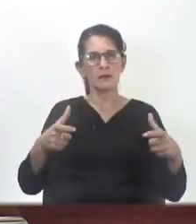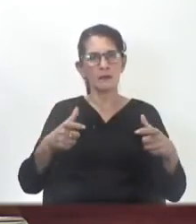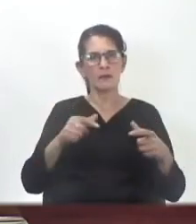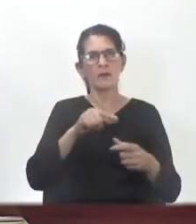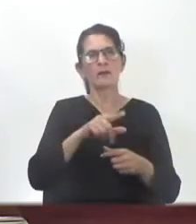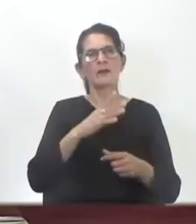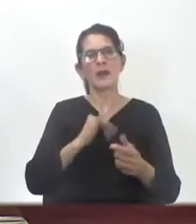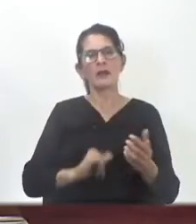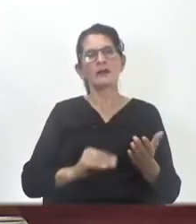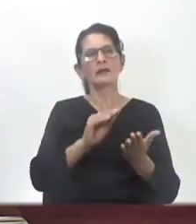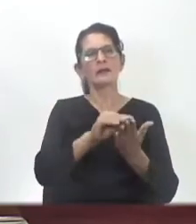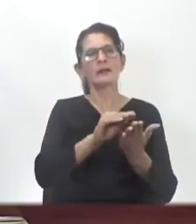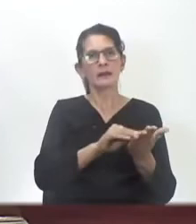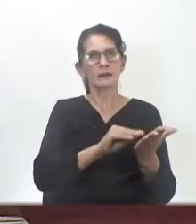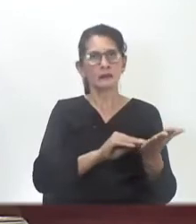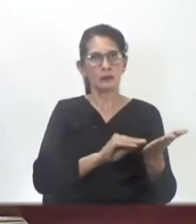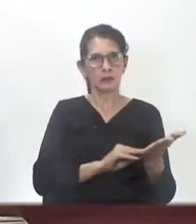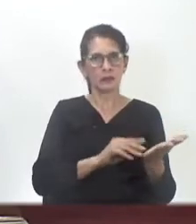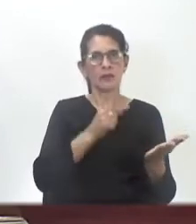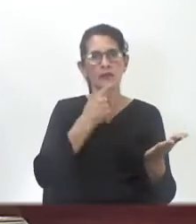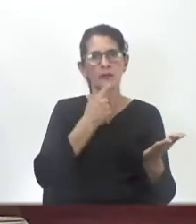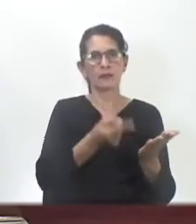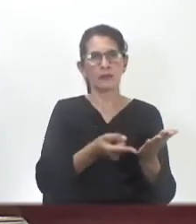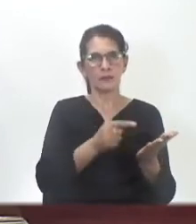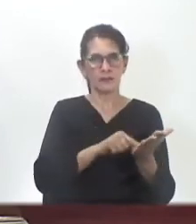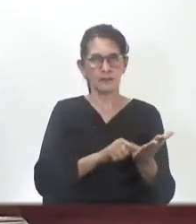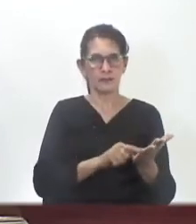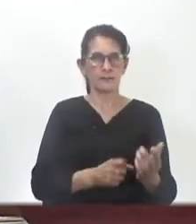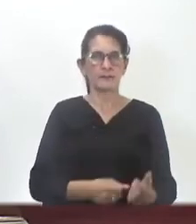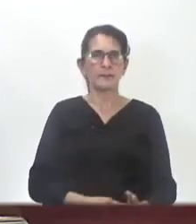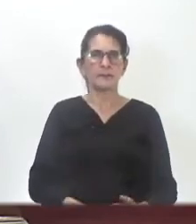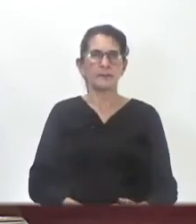existe el registro de este indicador externo,